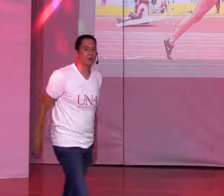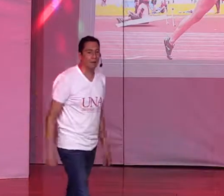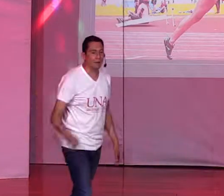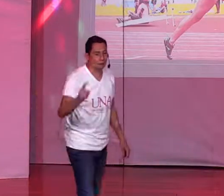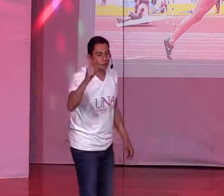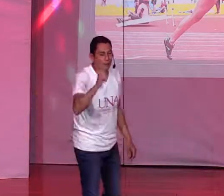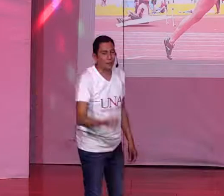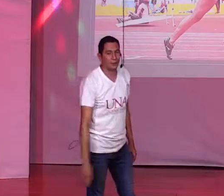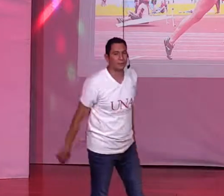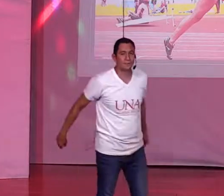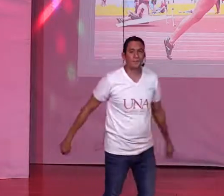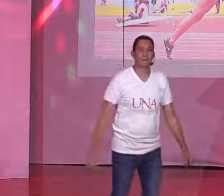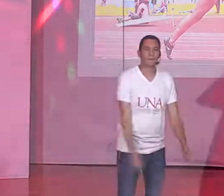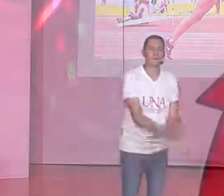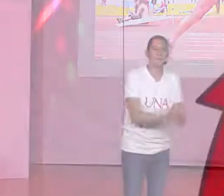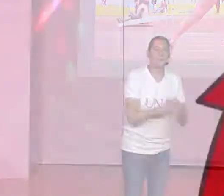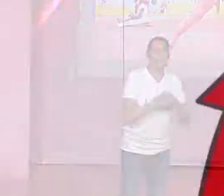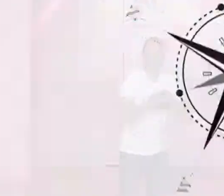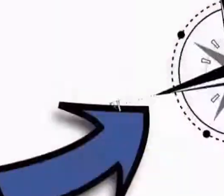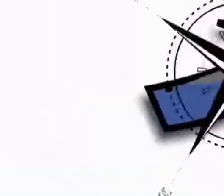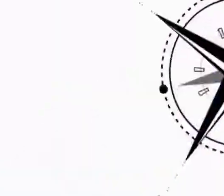y Psicología. Vamos con el video.